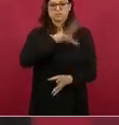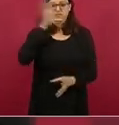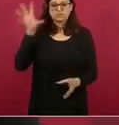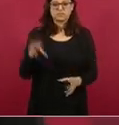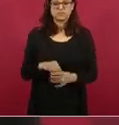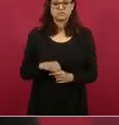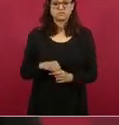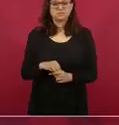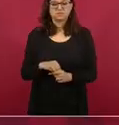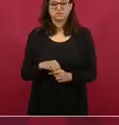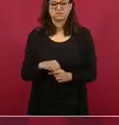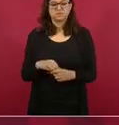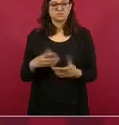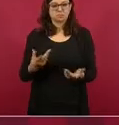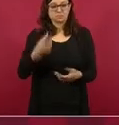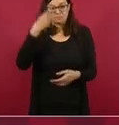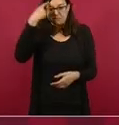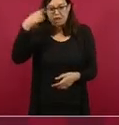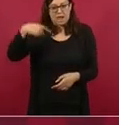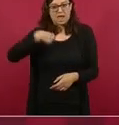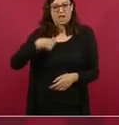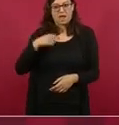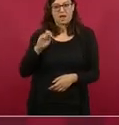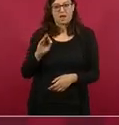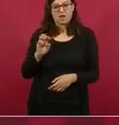todo el procedimiento de desafuero.